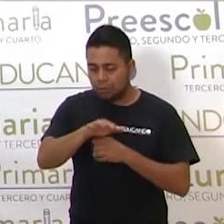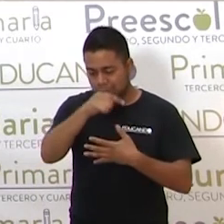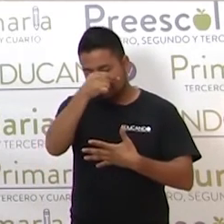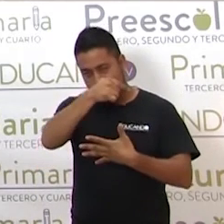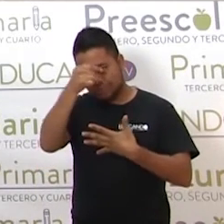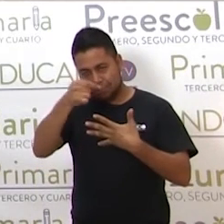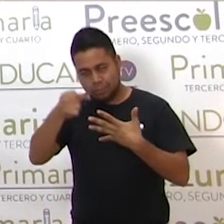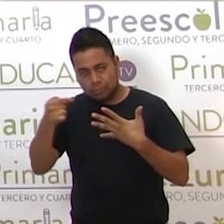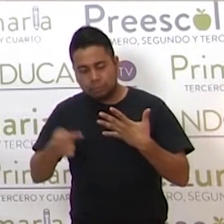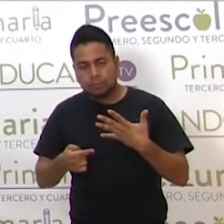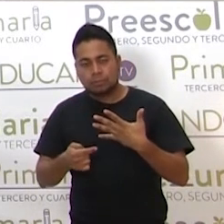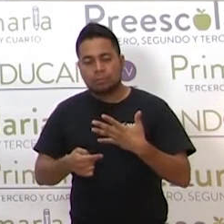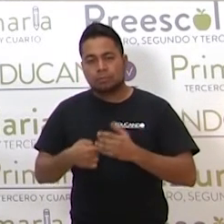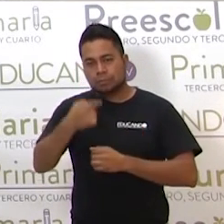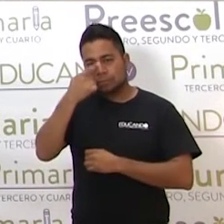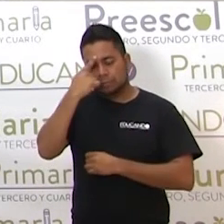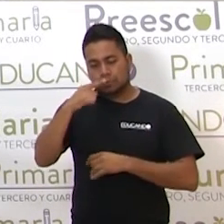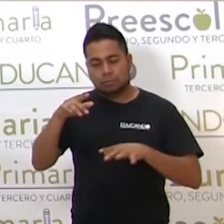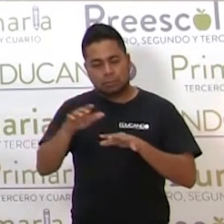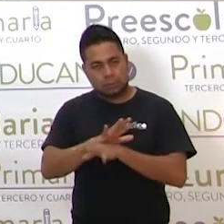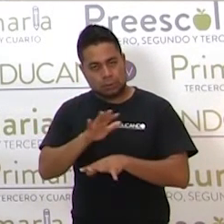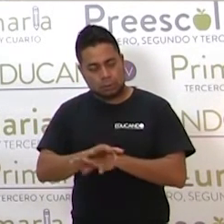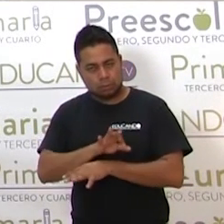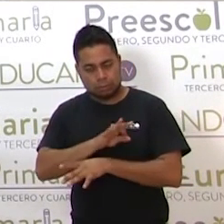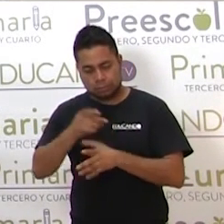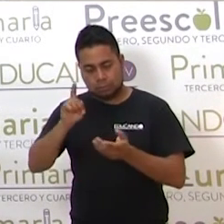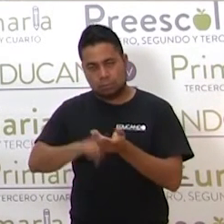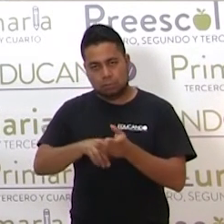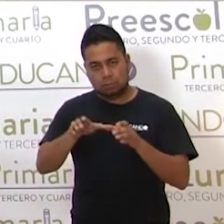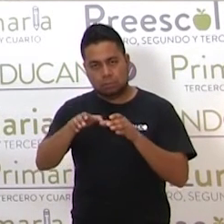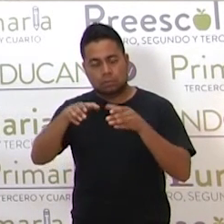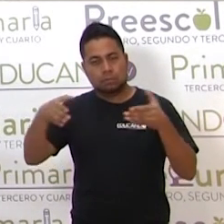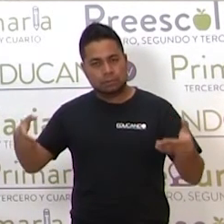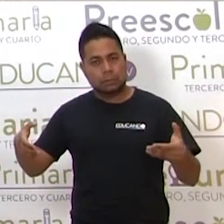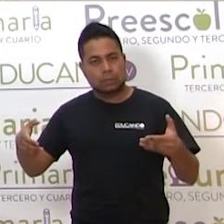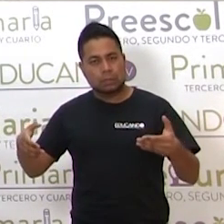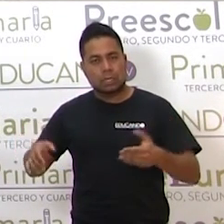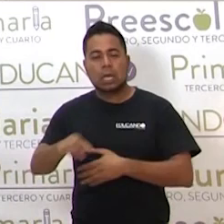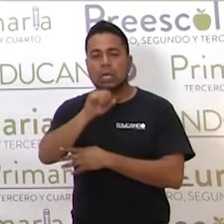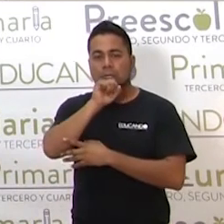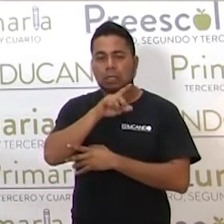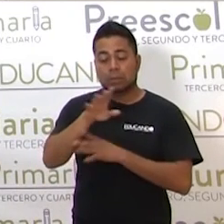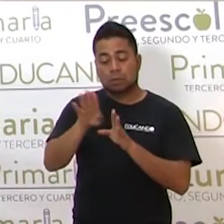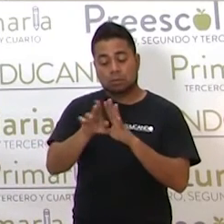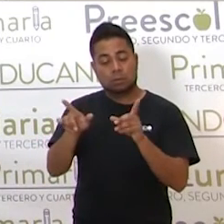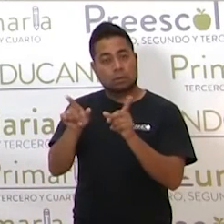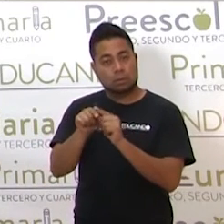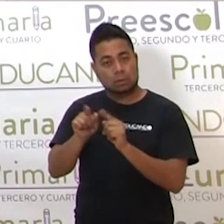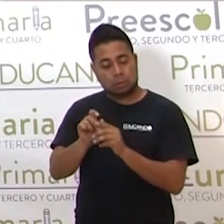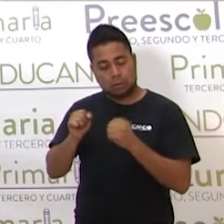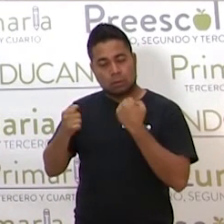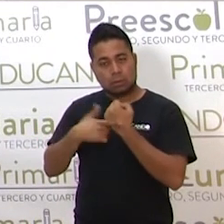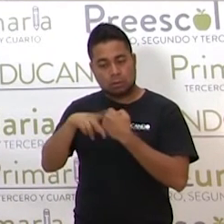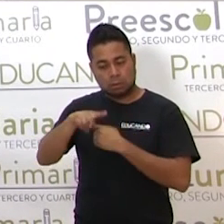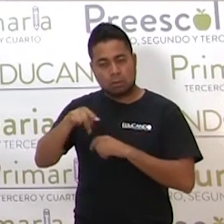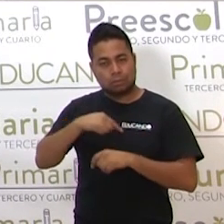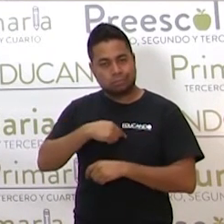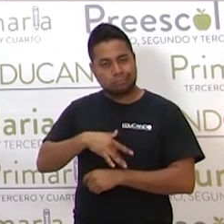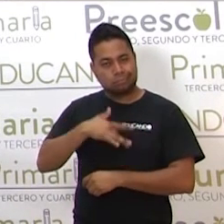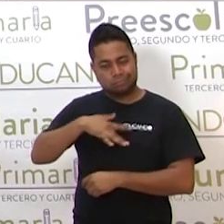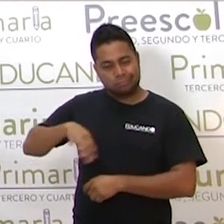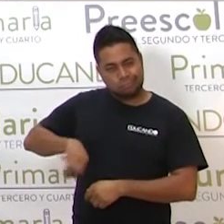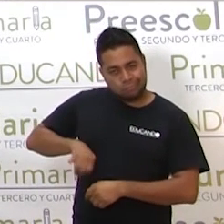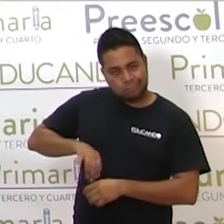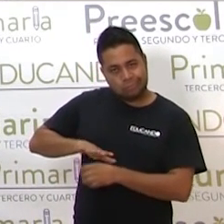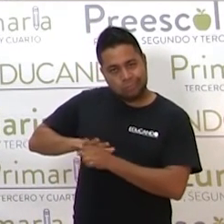aspectos que pueden ser modificados en un cuento. Y también en concreto ya vimos algo que me interesaba mucho, que era ver